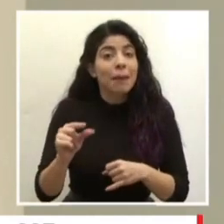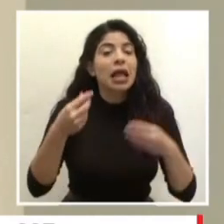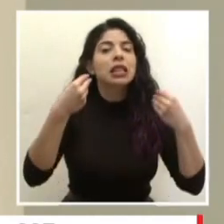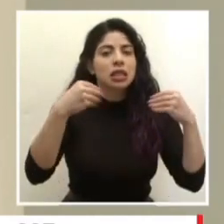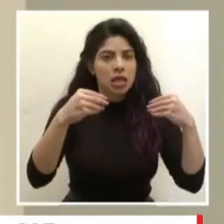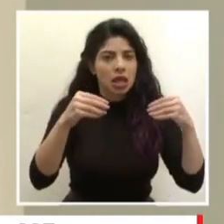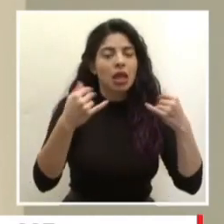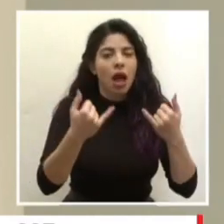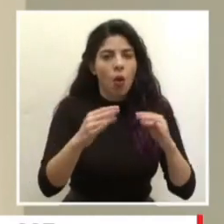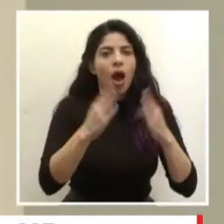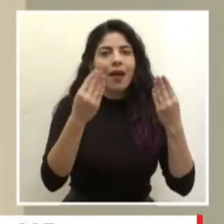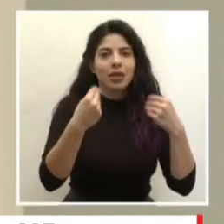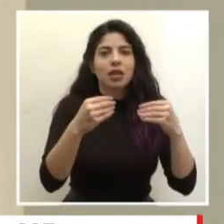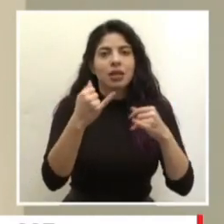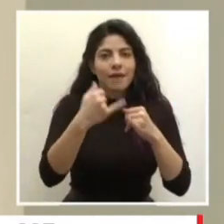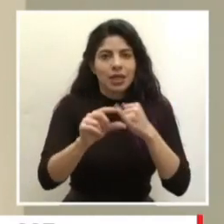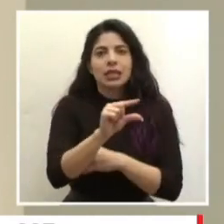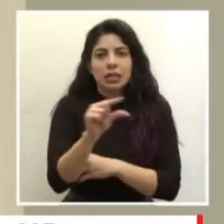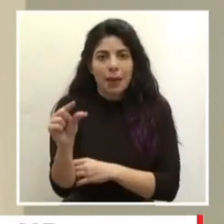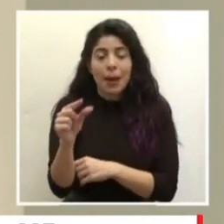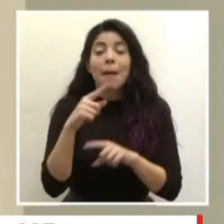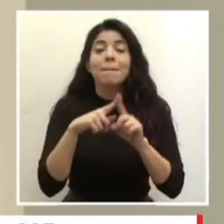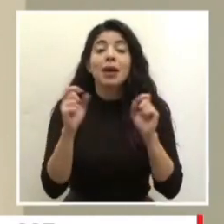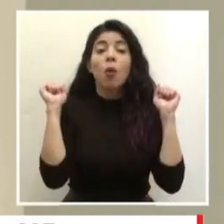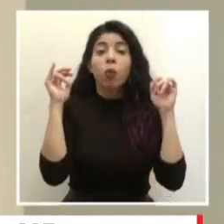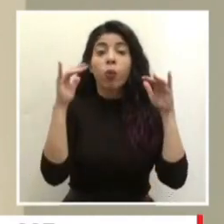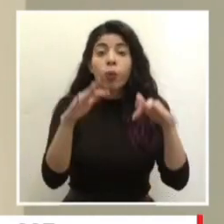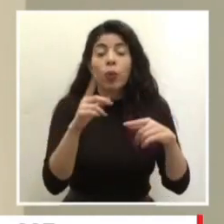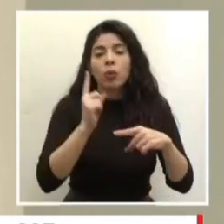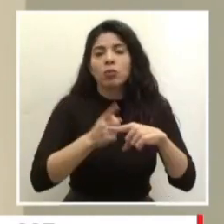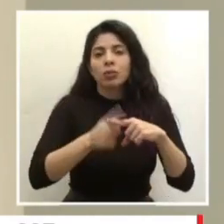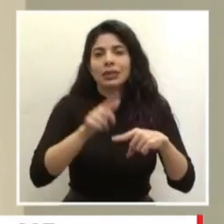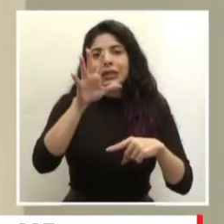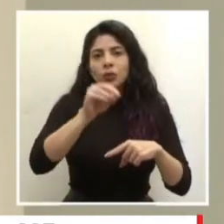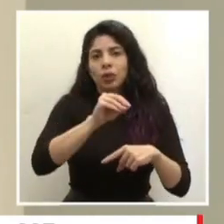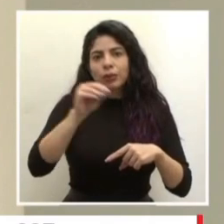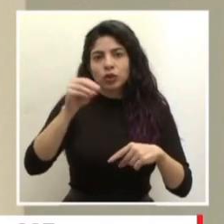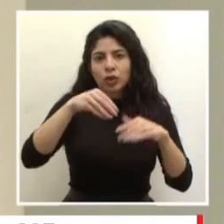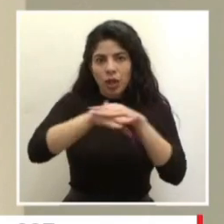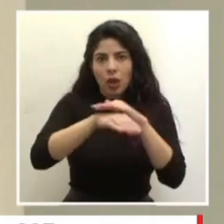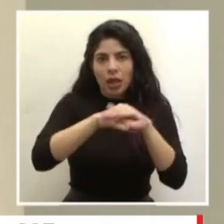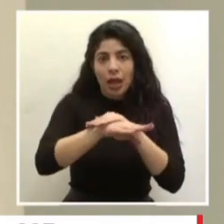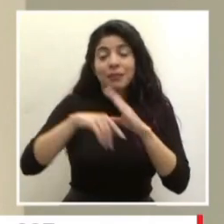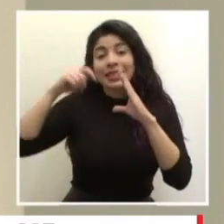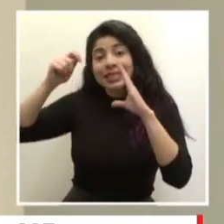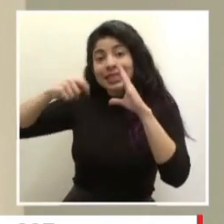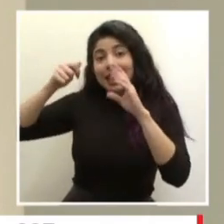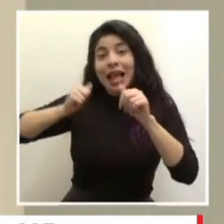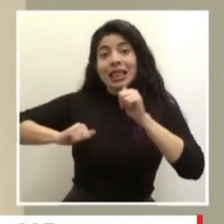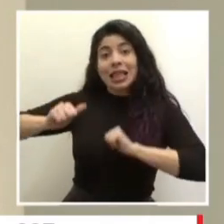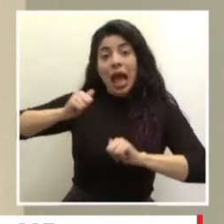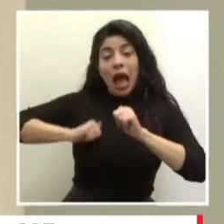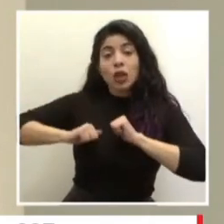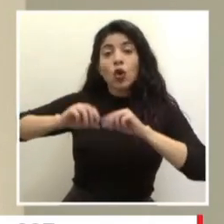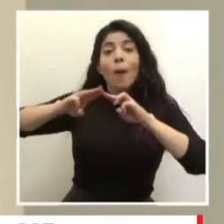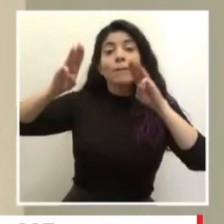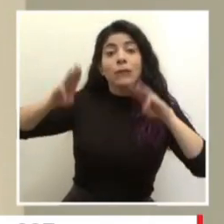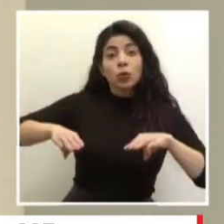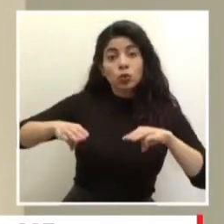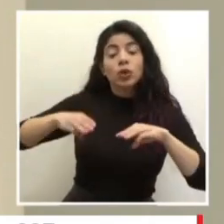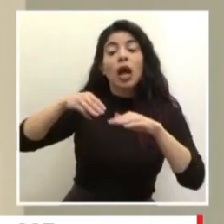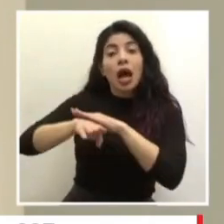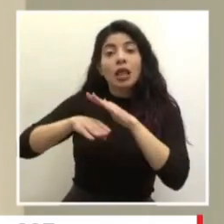tiendas en general con un aforo del 50%, de cines y teatros y museos también